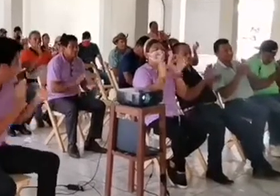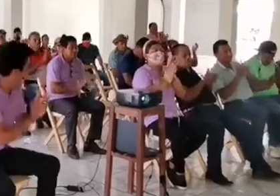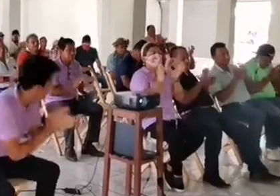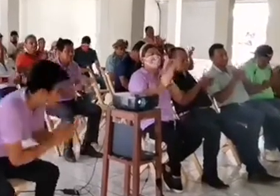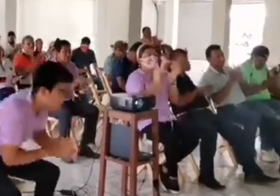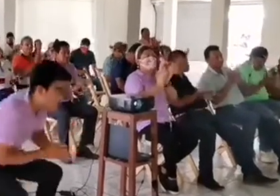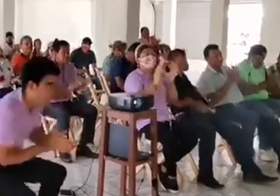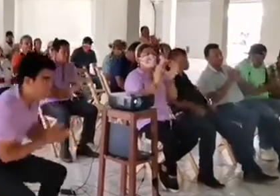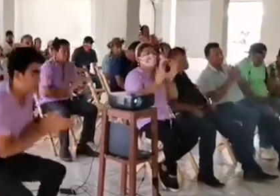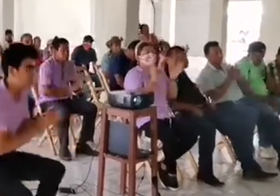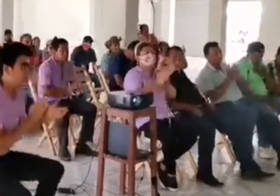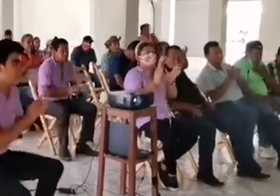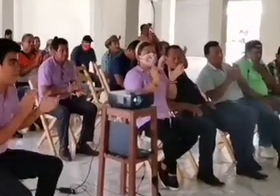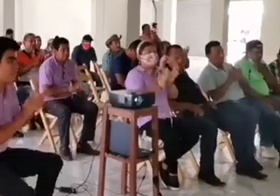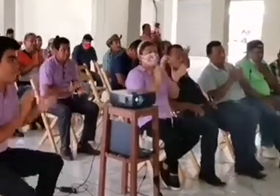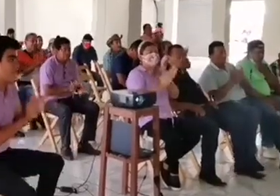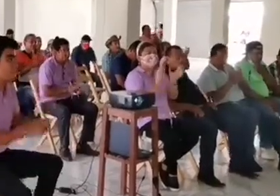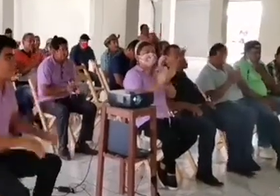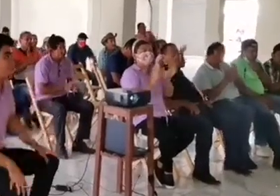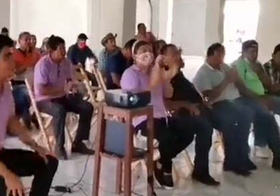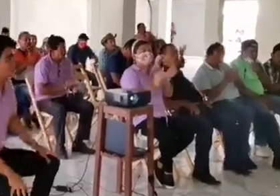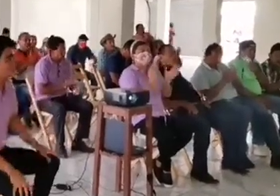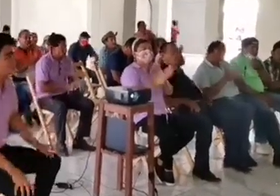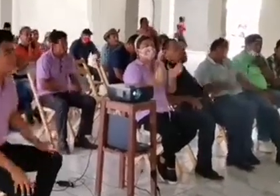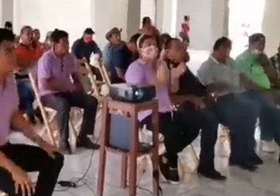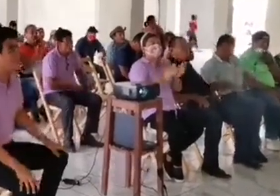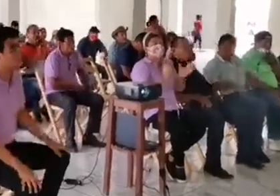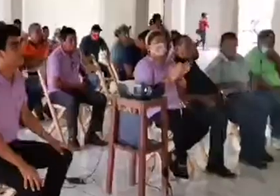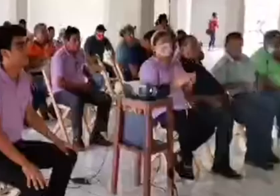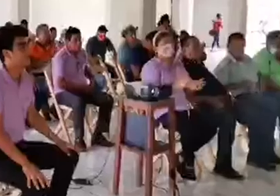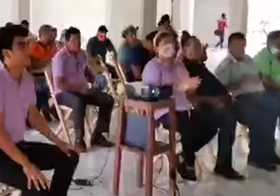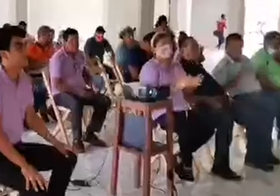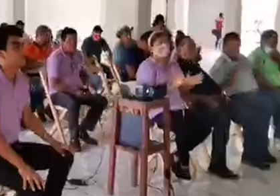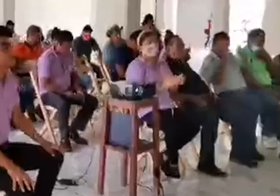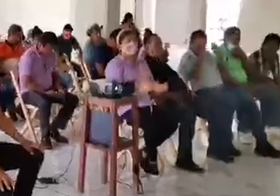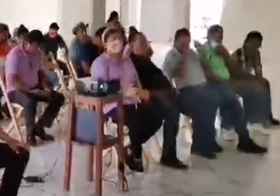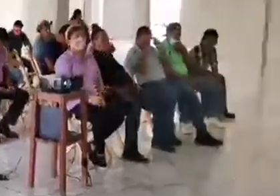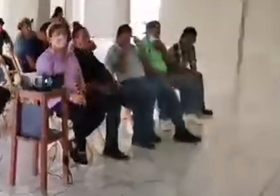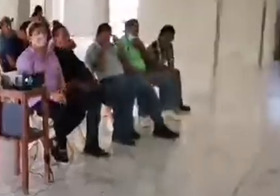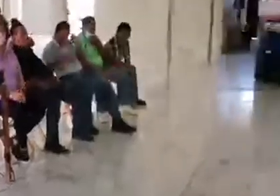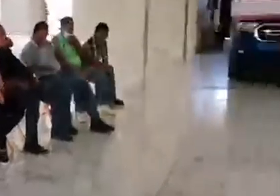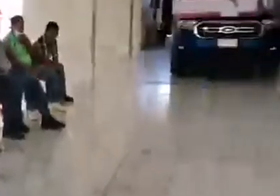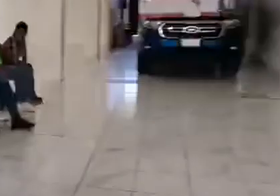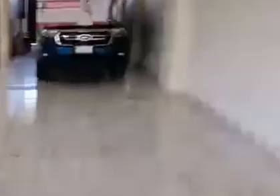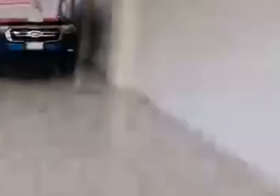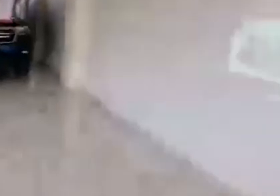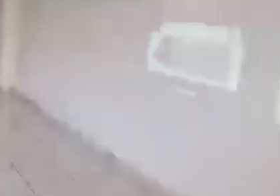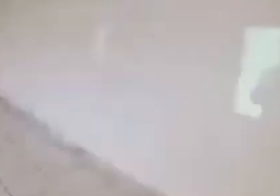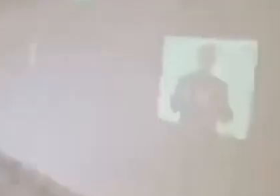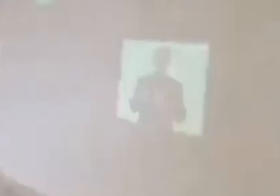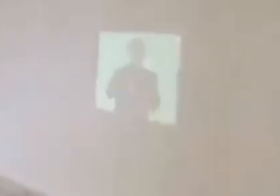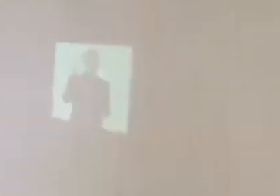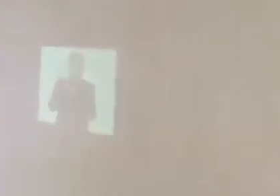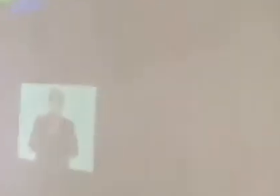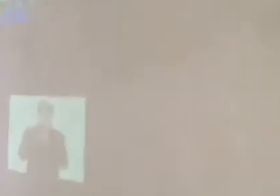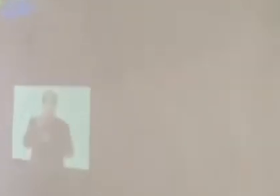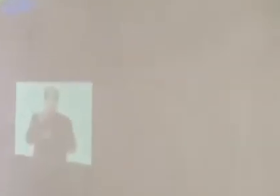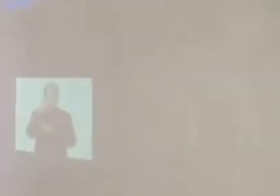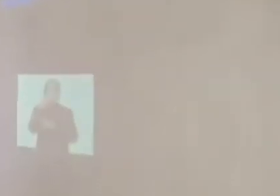reducción del 56%. Robo a auto domicilio, reducción del 62%. Y robo a casa habitación sin violencia, reducción